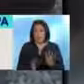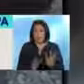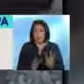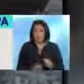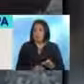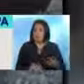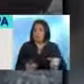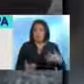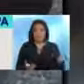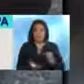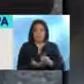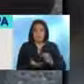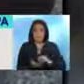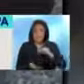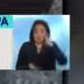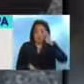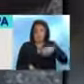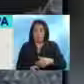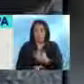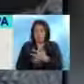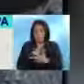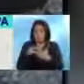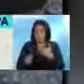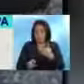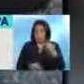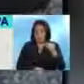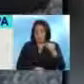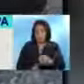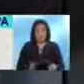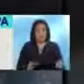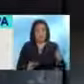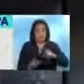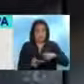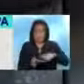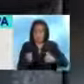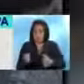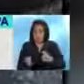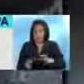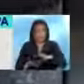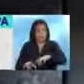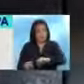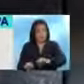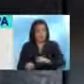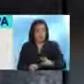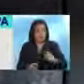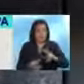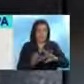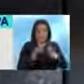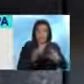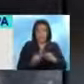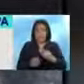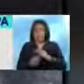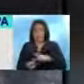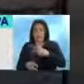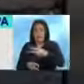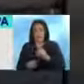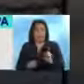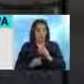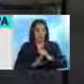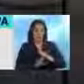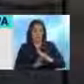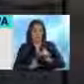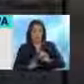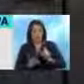Con la llegada de refuerzos, los tres jóvenes que iban en el auto fueron reducidos, pese a que sus familiares y vecinos quisieron impedir la intervención.